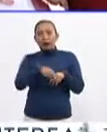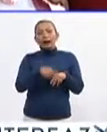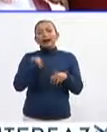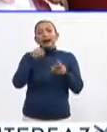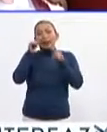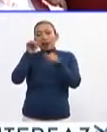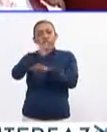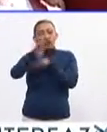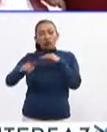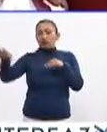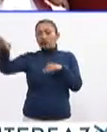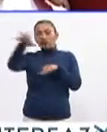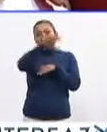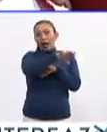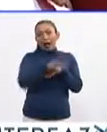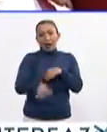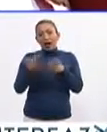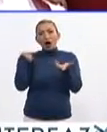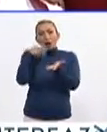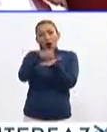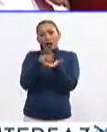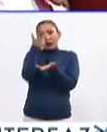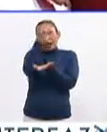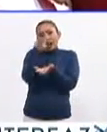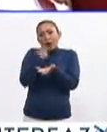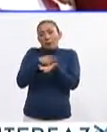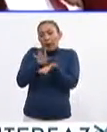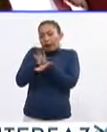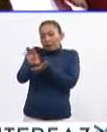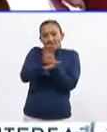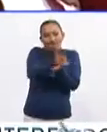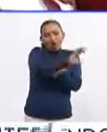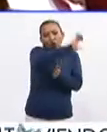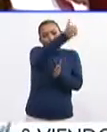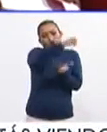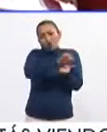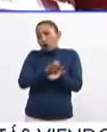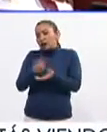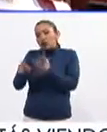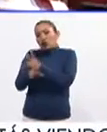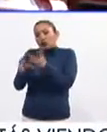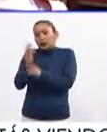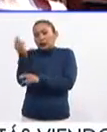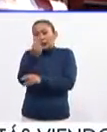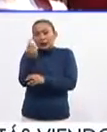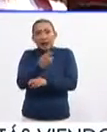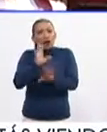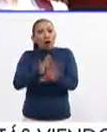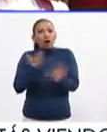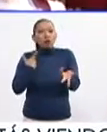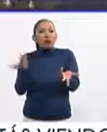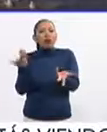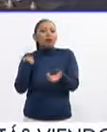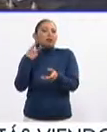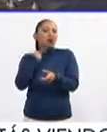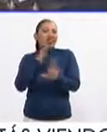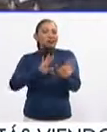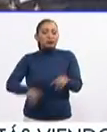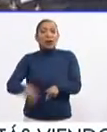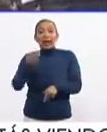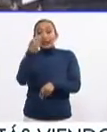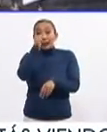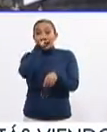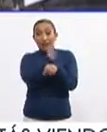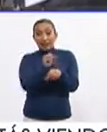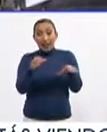van a atender todos los temas. Vamos a ahorrar recursos para poderlos destinar a lo que se requiere, no a burocracia. A través de